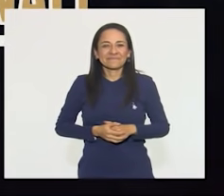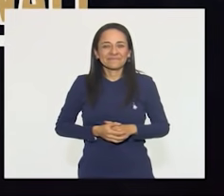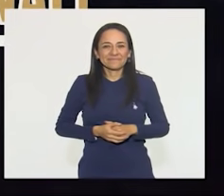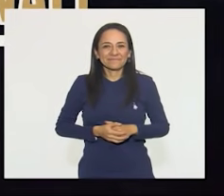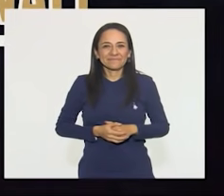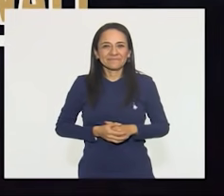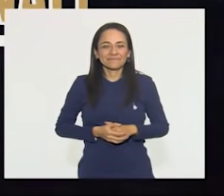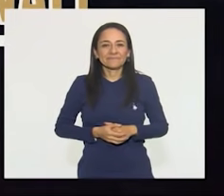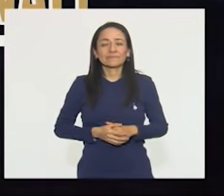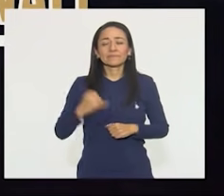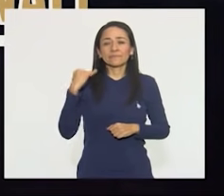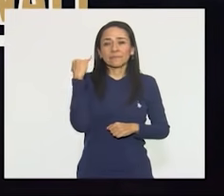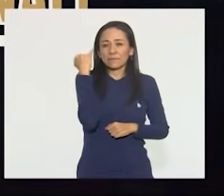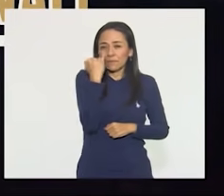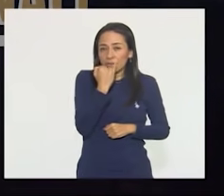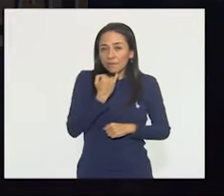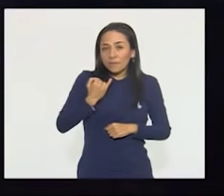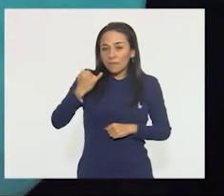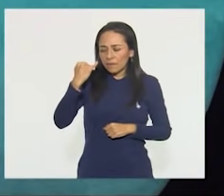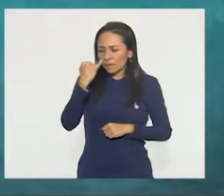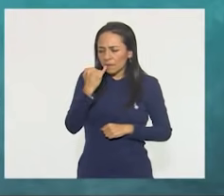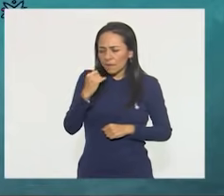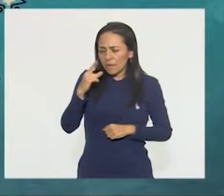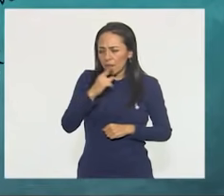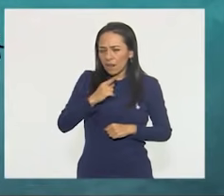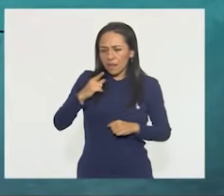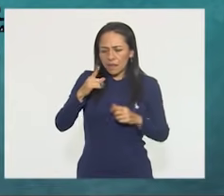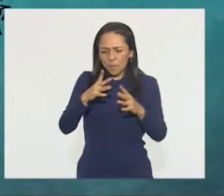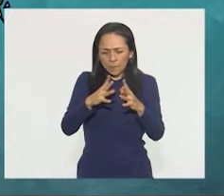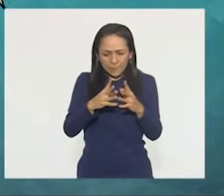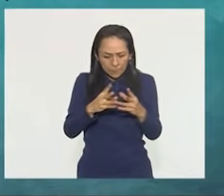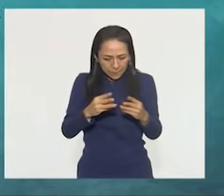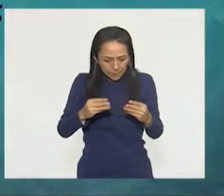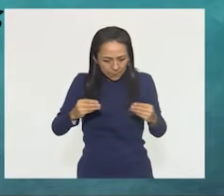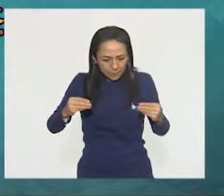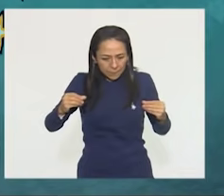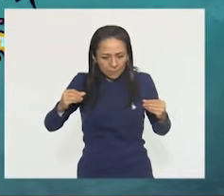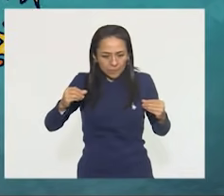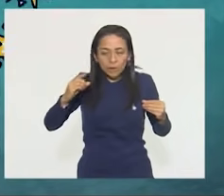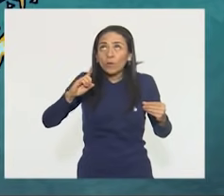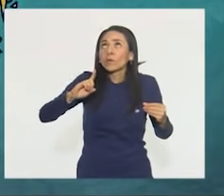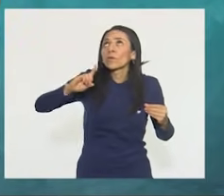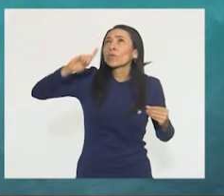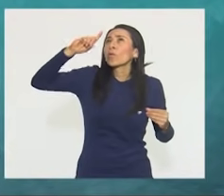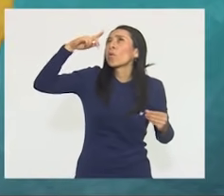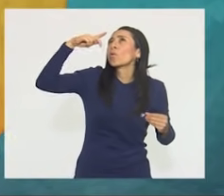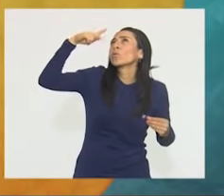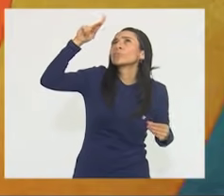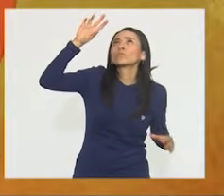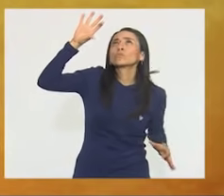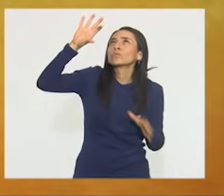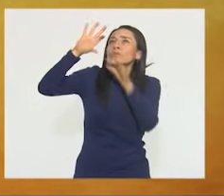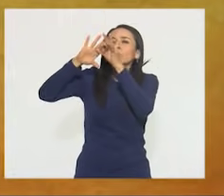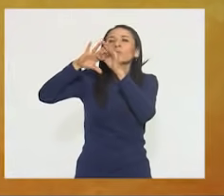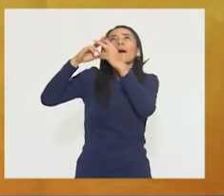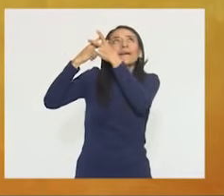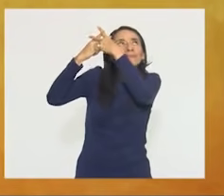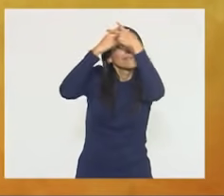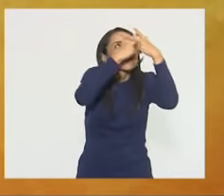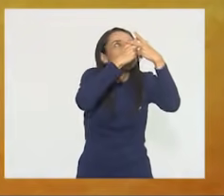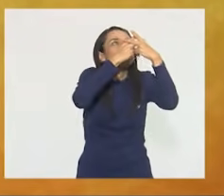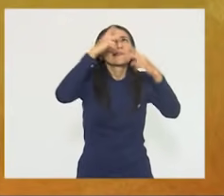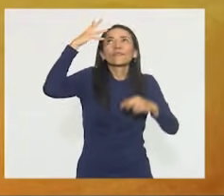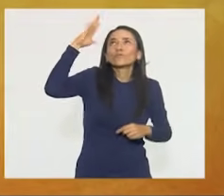¿Qué más poliwiset la tolka manali? No chetlamanti tlen yejektitzi. Queja si talime tona te guanitzli.